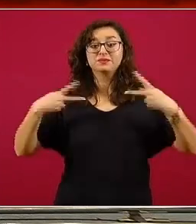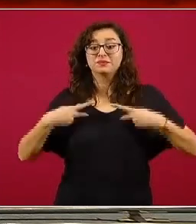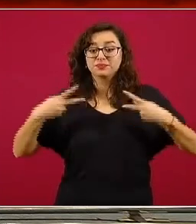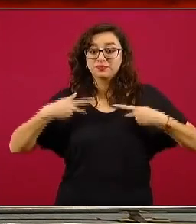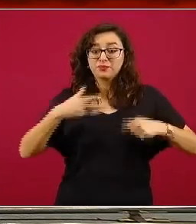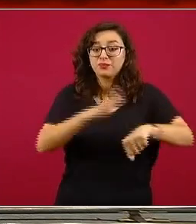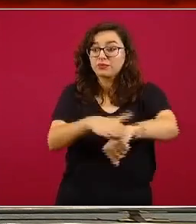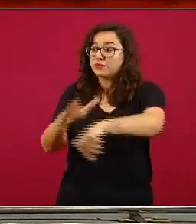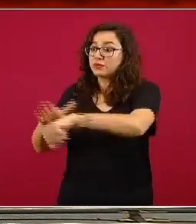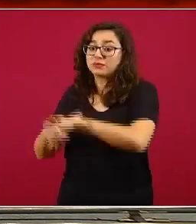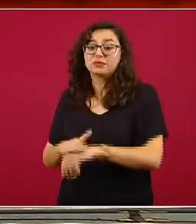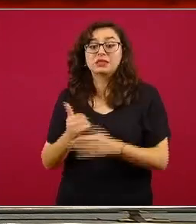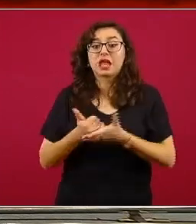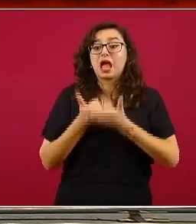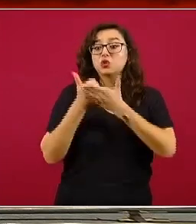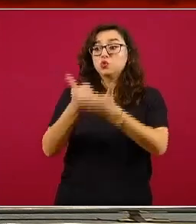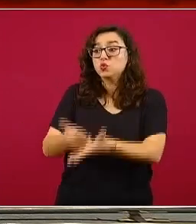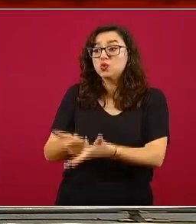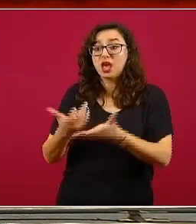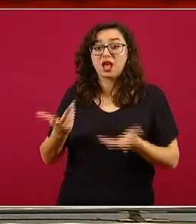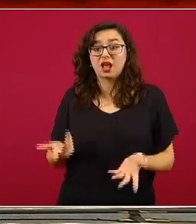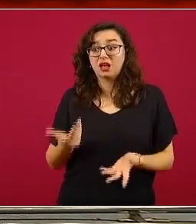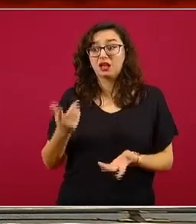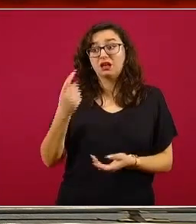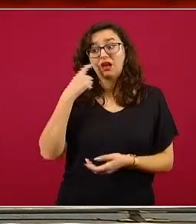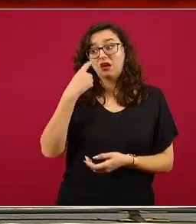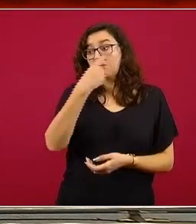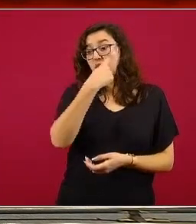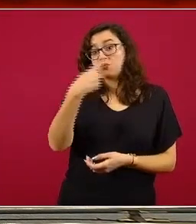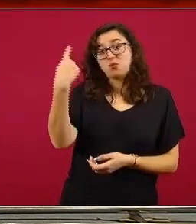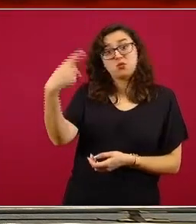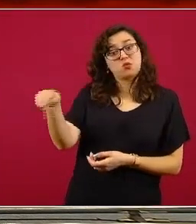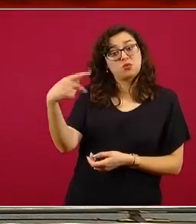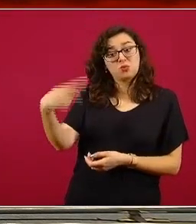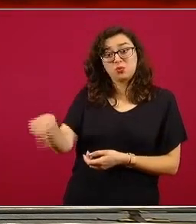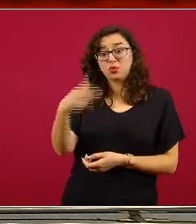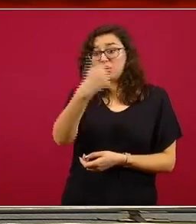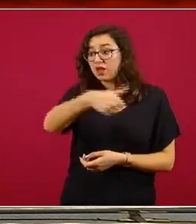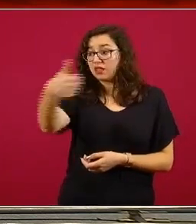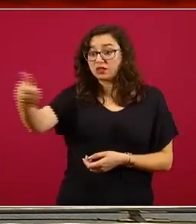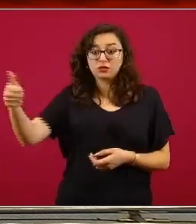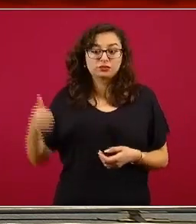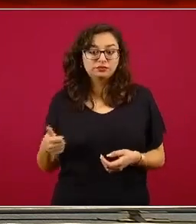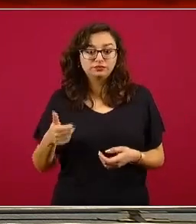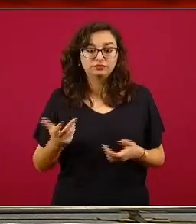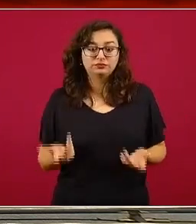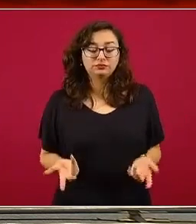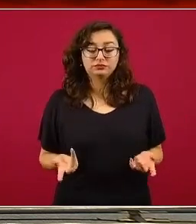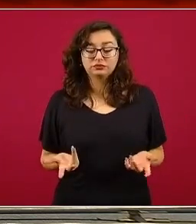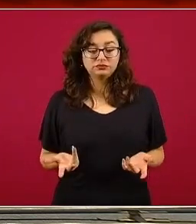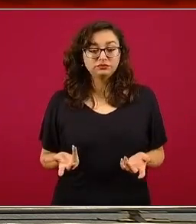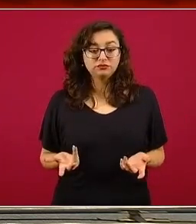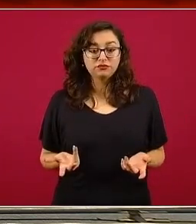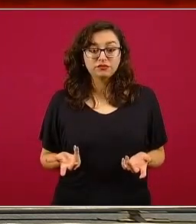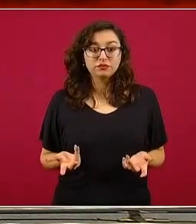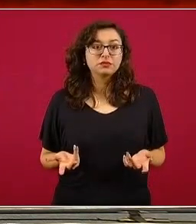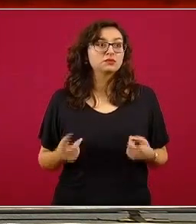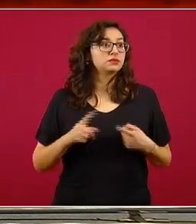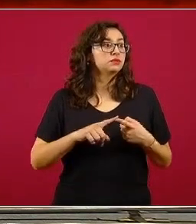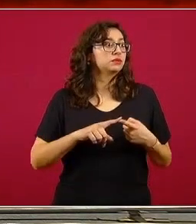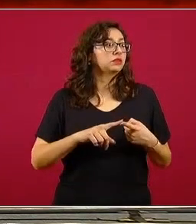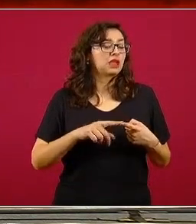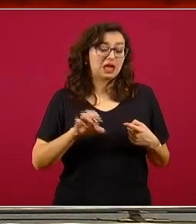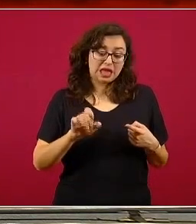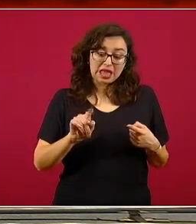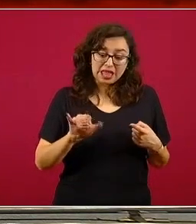tome acciones por sí misma. Es imposible, por innumerables razones, desde